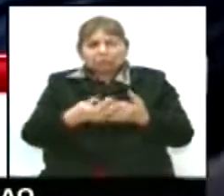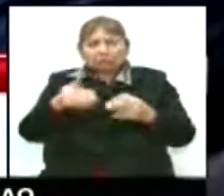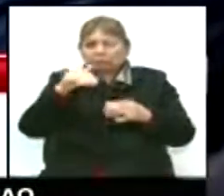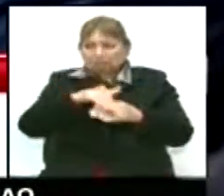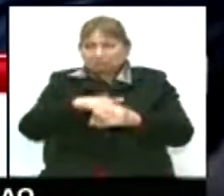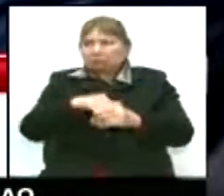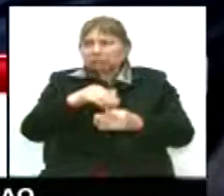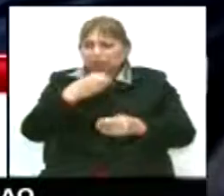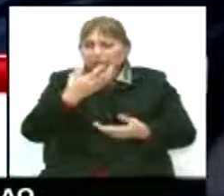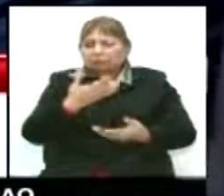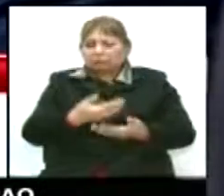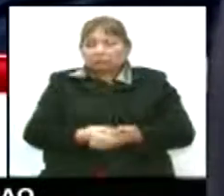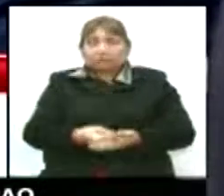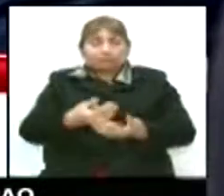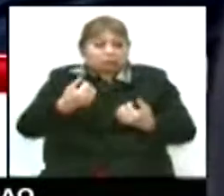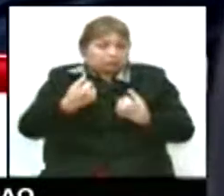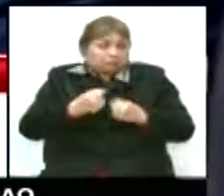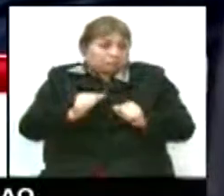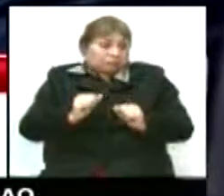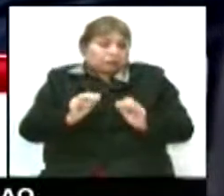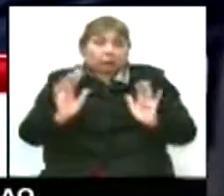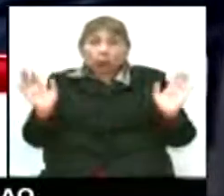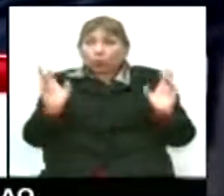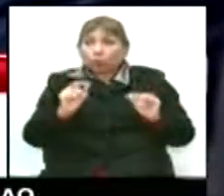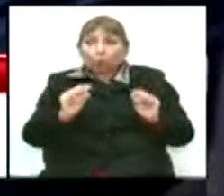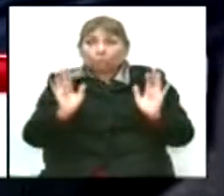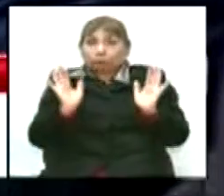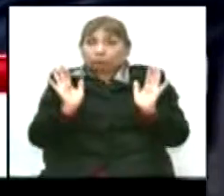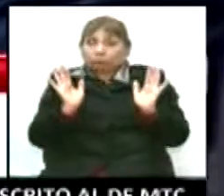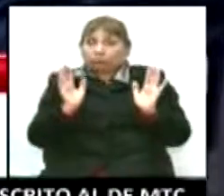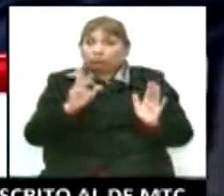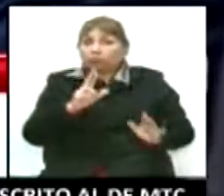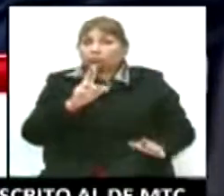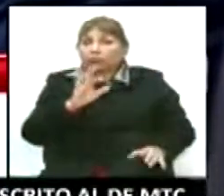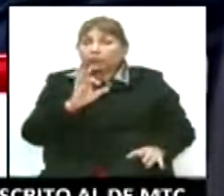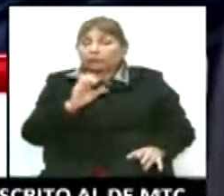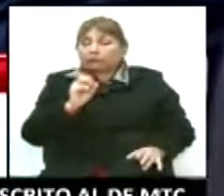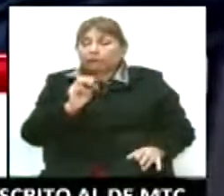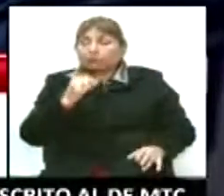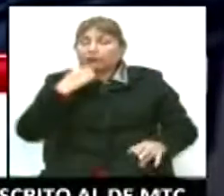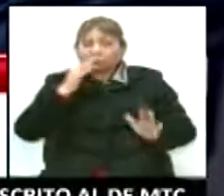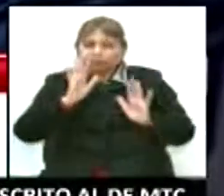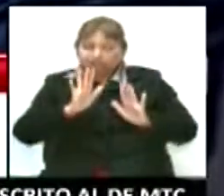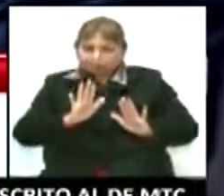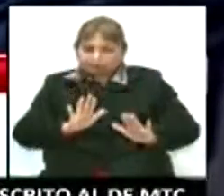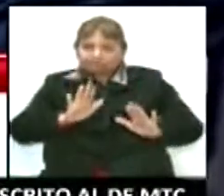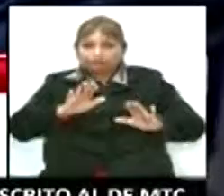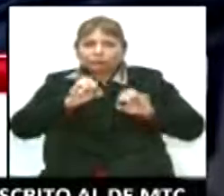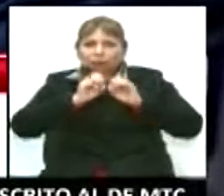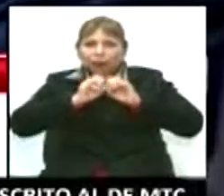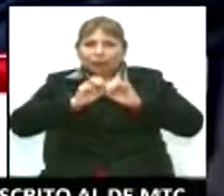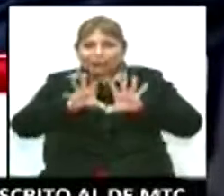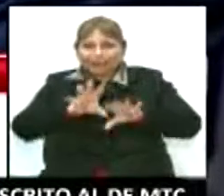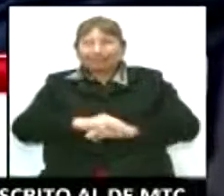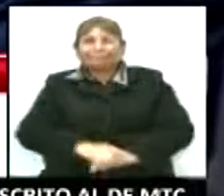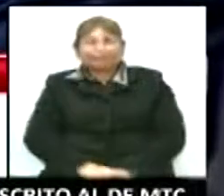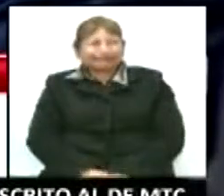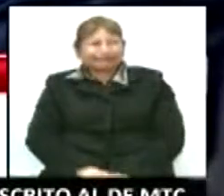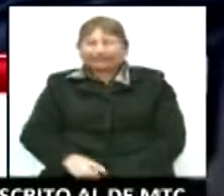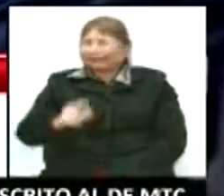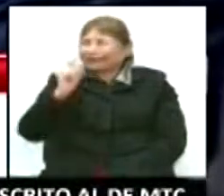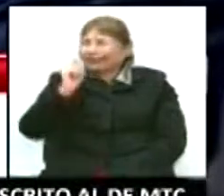nuestra intención o no de las reformas. Pero sí creo, presidente, que hay que dejar los temas bien claros. Esto